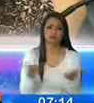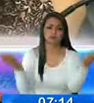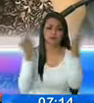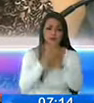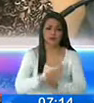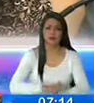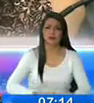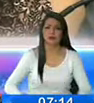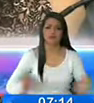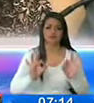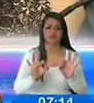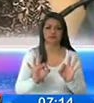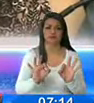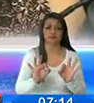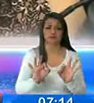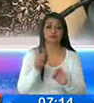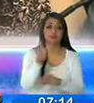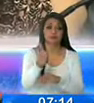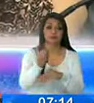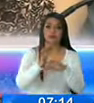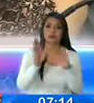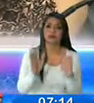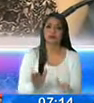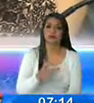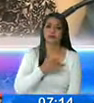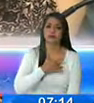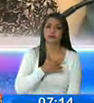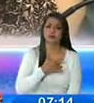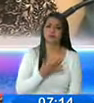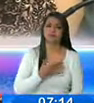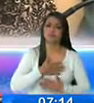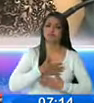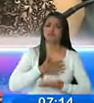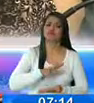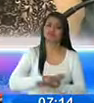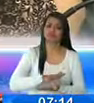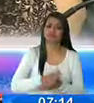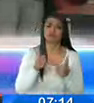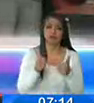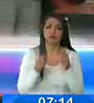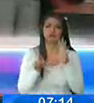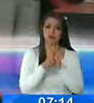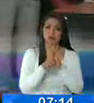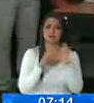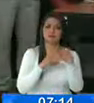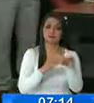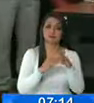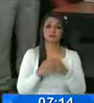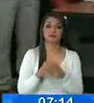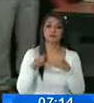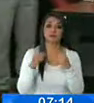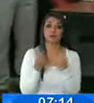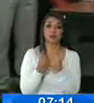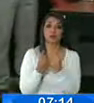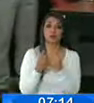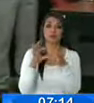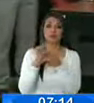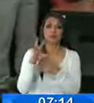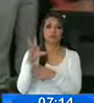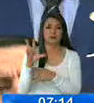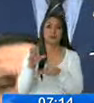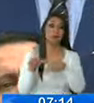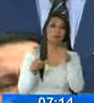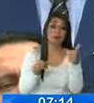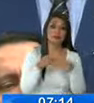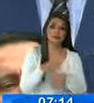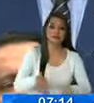legislativo de tal forma en que el pueblo ecuatoriano se sienta empoderado con leyes. El bloque Alianza País y Aliados suman 46